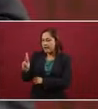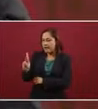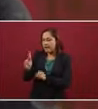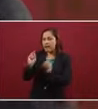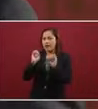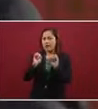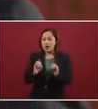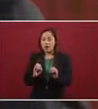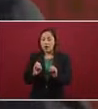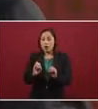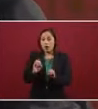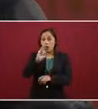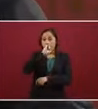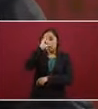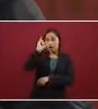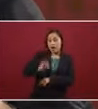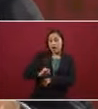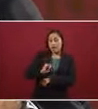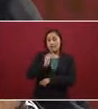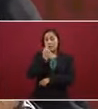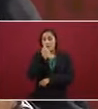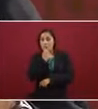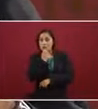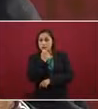el jefe de la policía